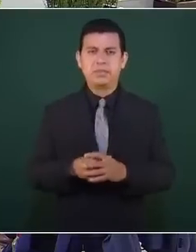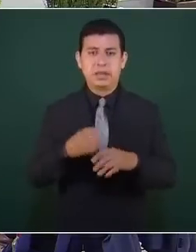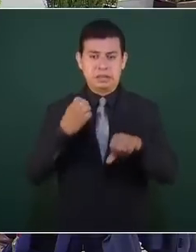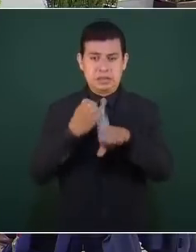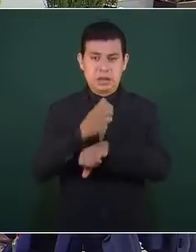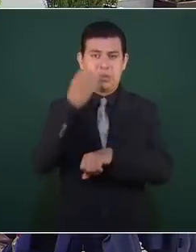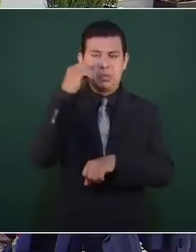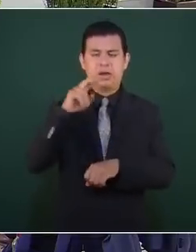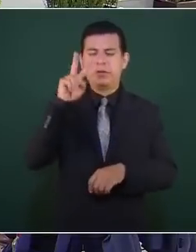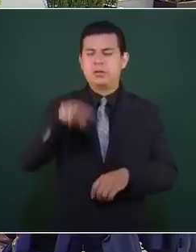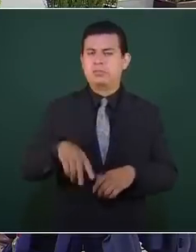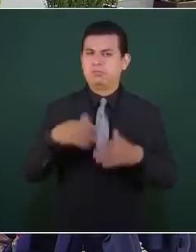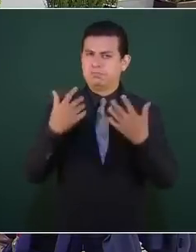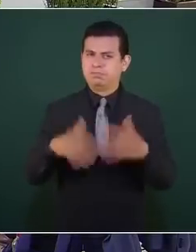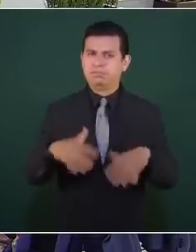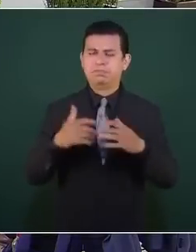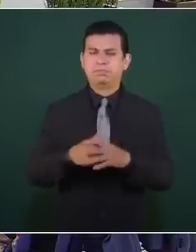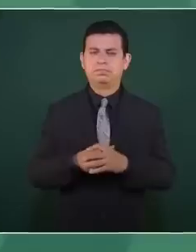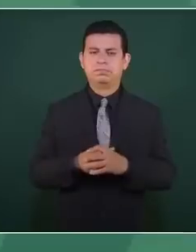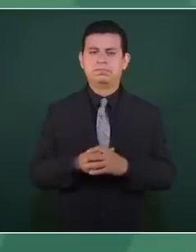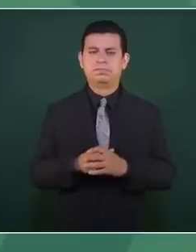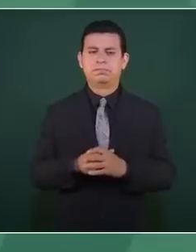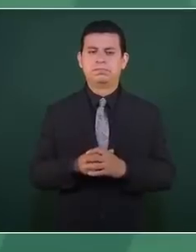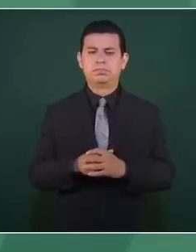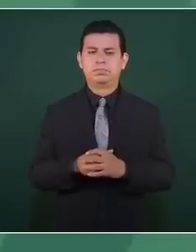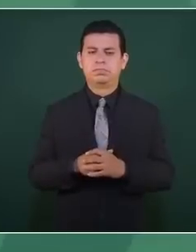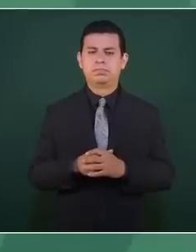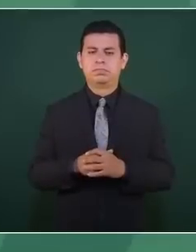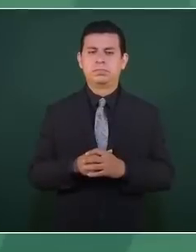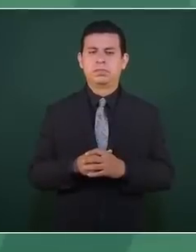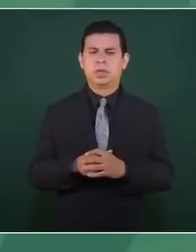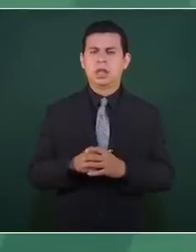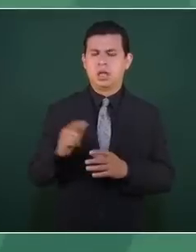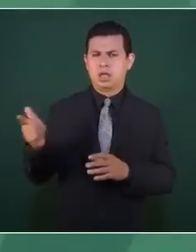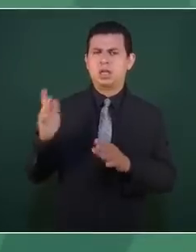yo quería, ya lo hizo